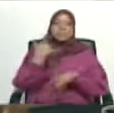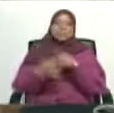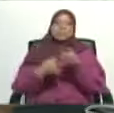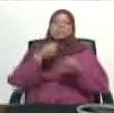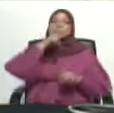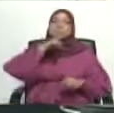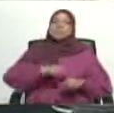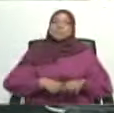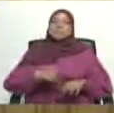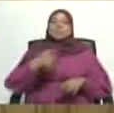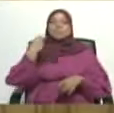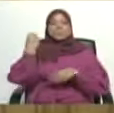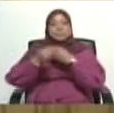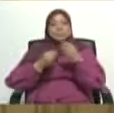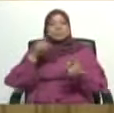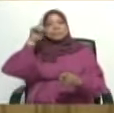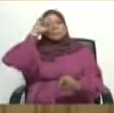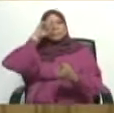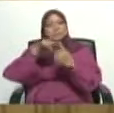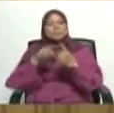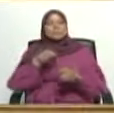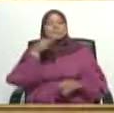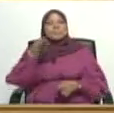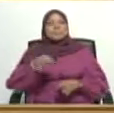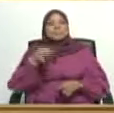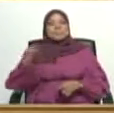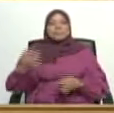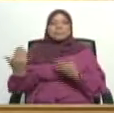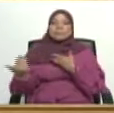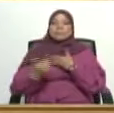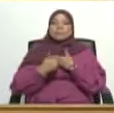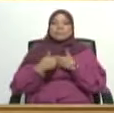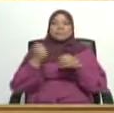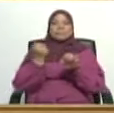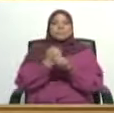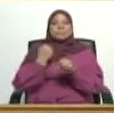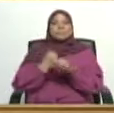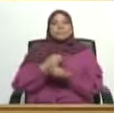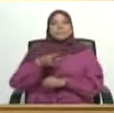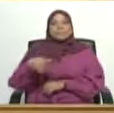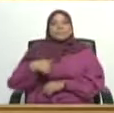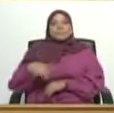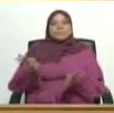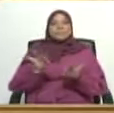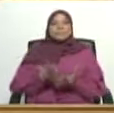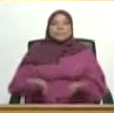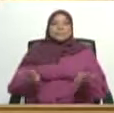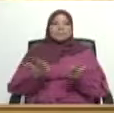historia. Que quede señalado para siempre como el asesino, como el bastardo que es.